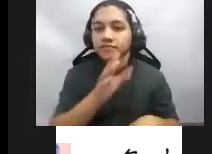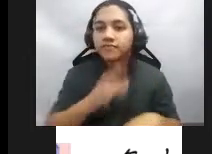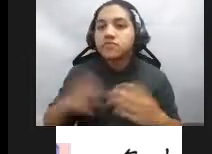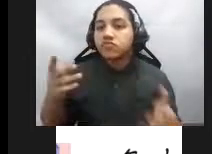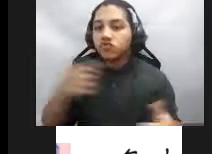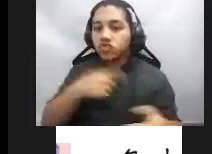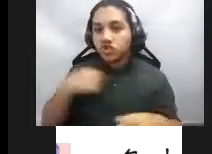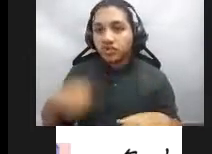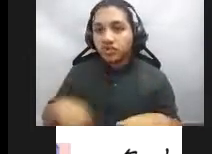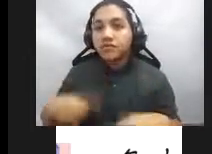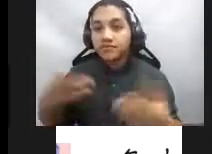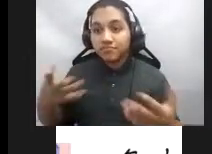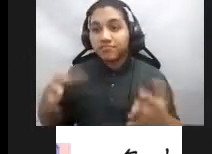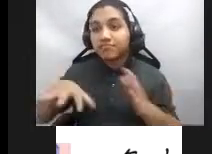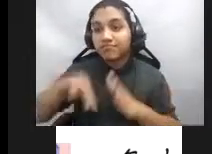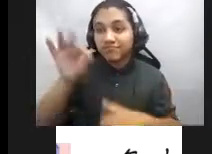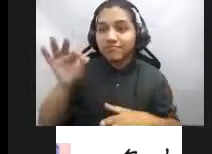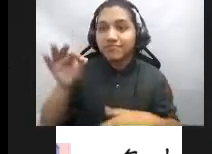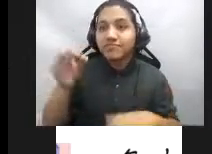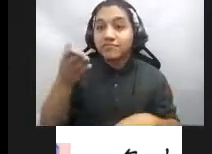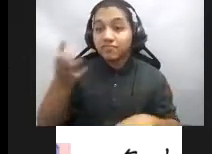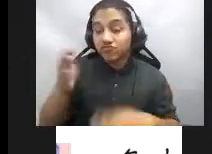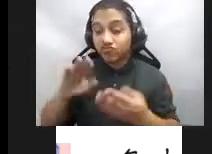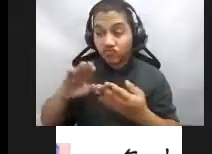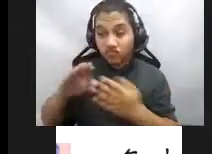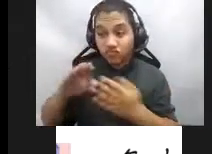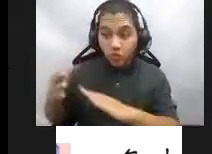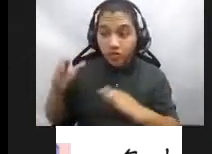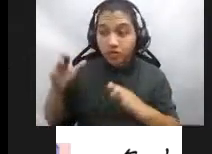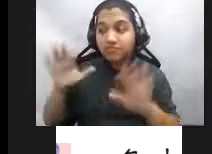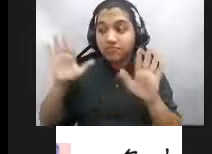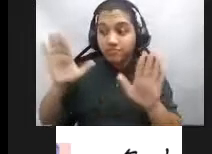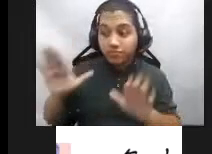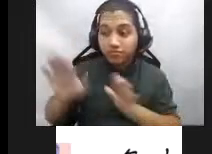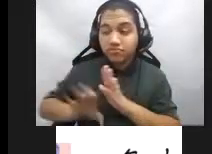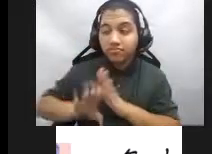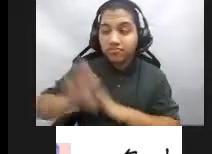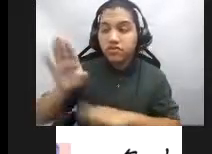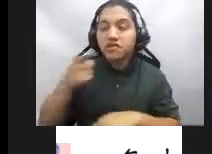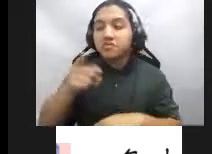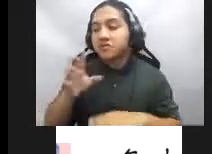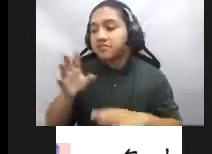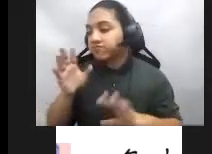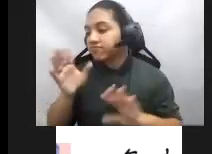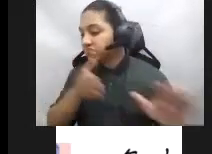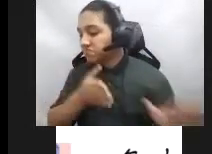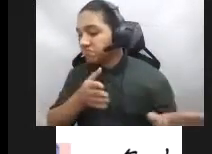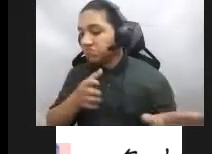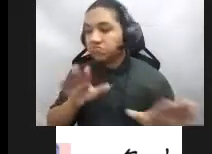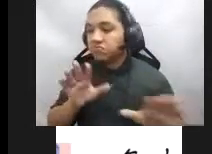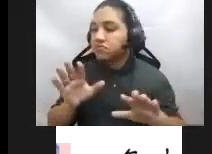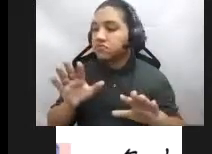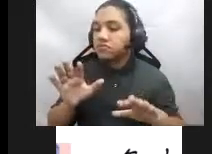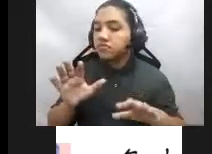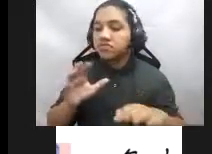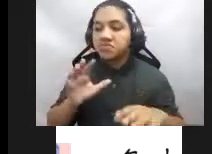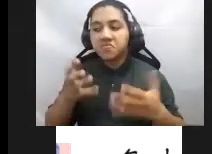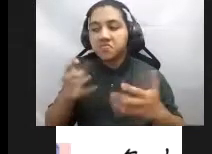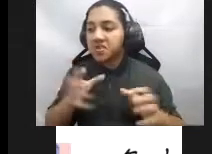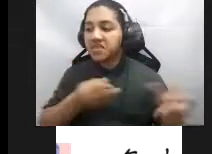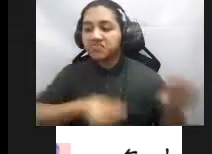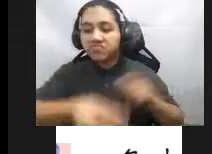muchos de estos descubrimientos y era una de las grandes civilizaciones, le dio la espalda a Occidente. No quería comercializar con los